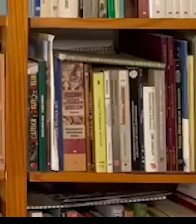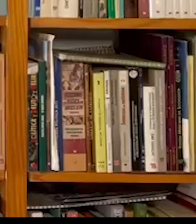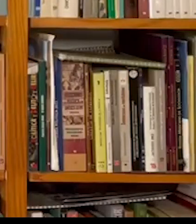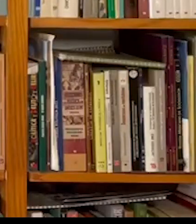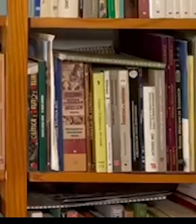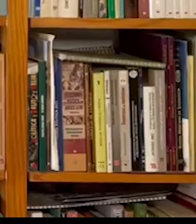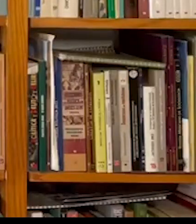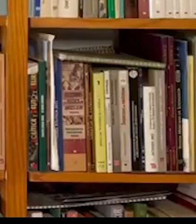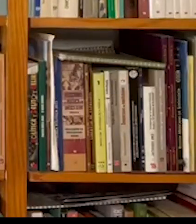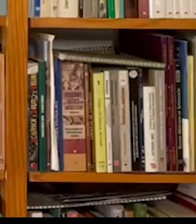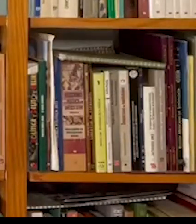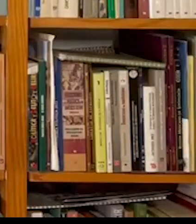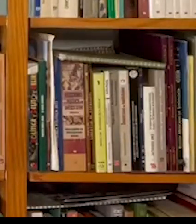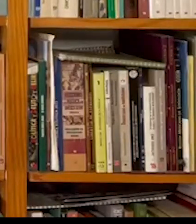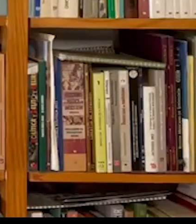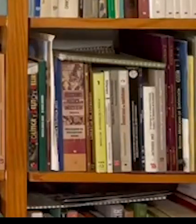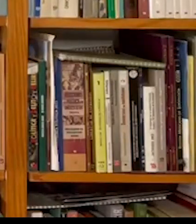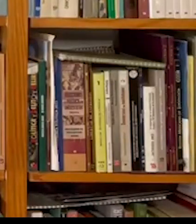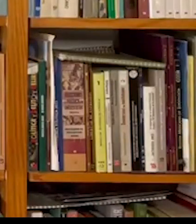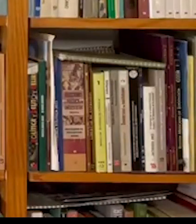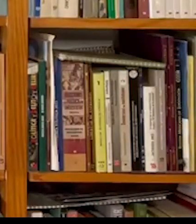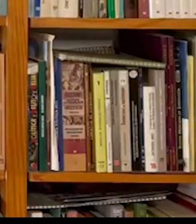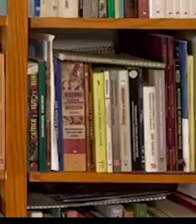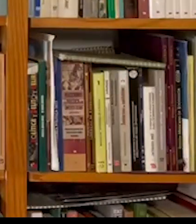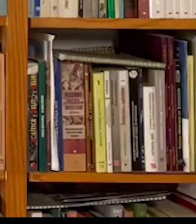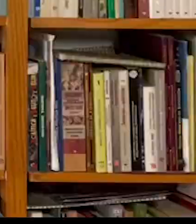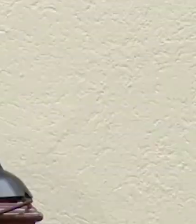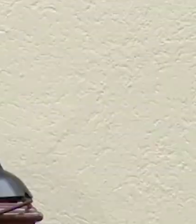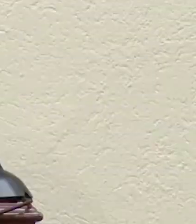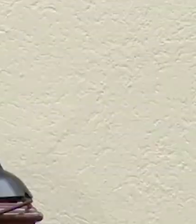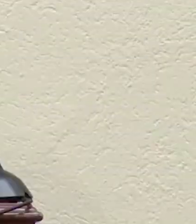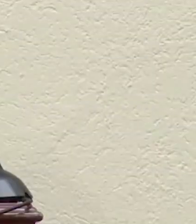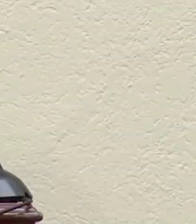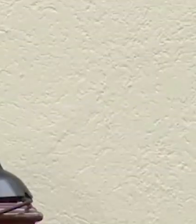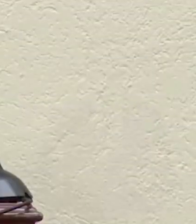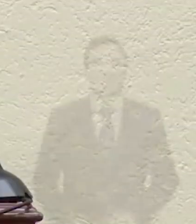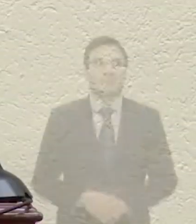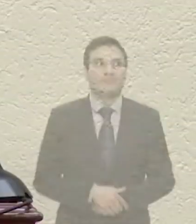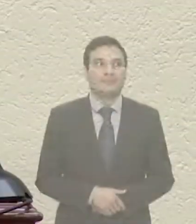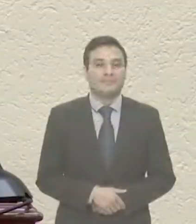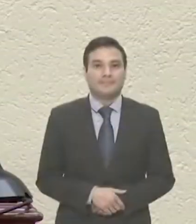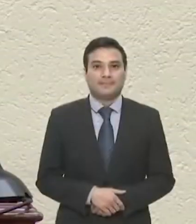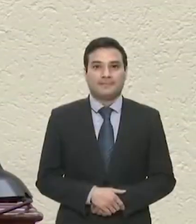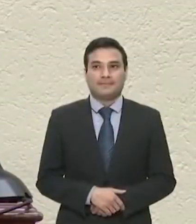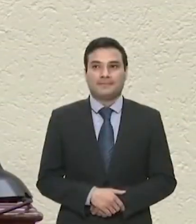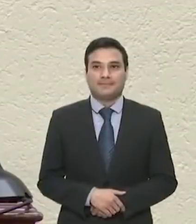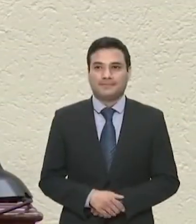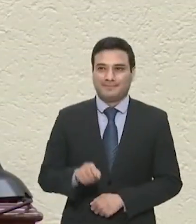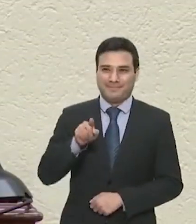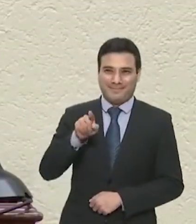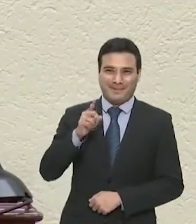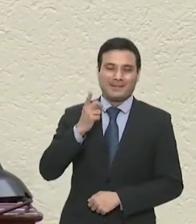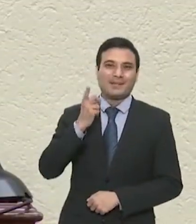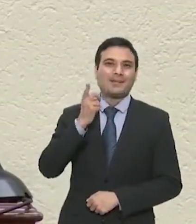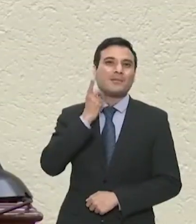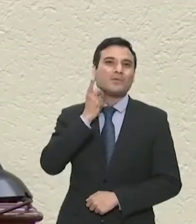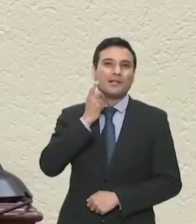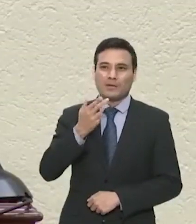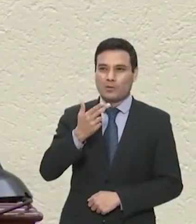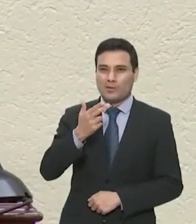1.745.000 firmas corresponde efectivamente a la lista nominal de electores, lo que representa el 63.3% de las